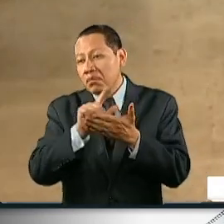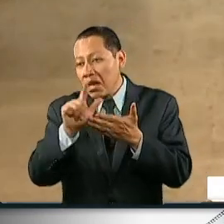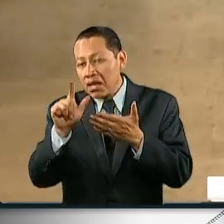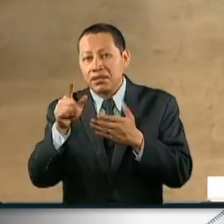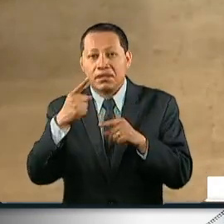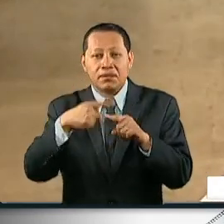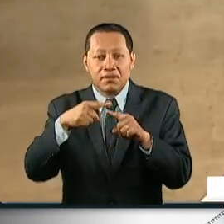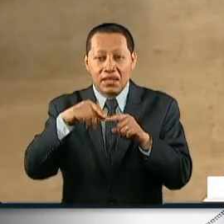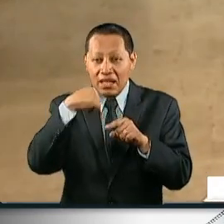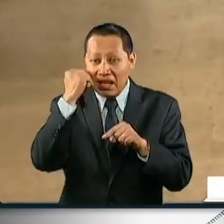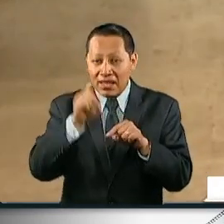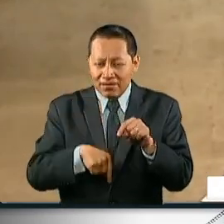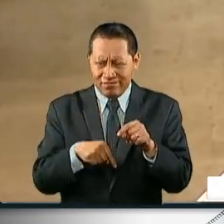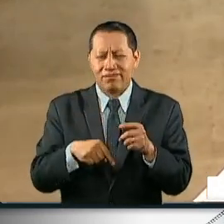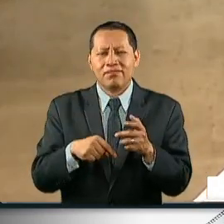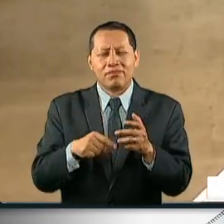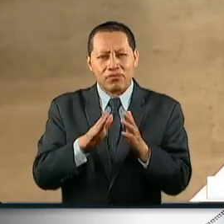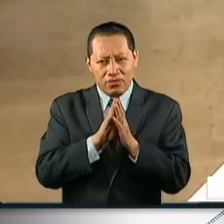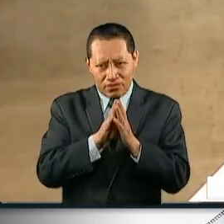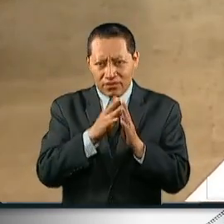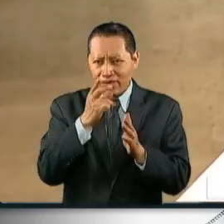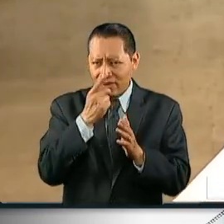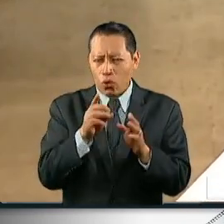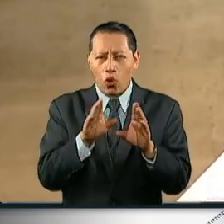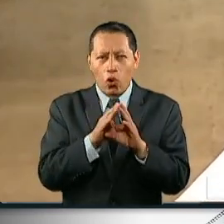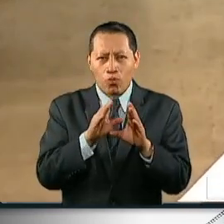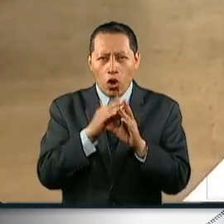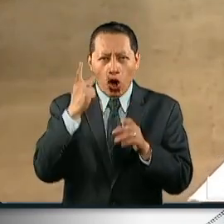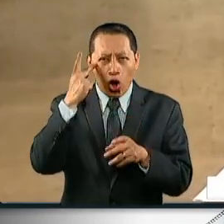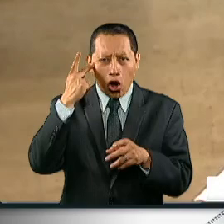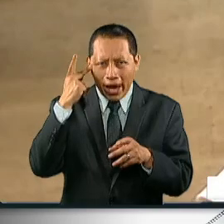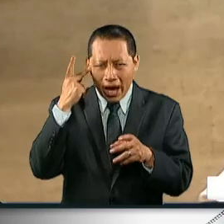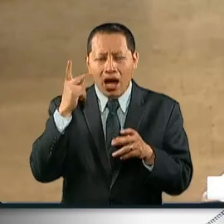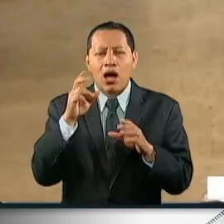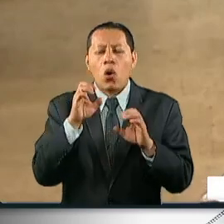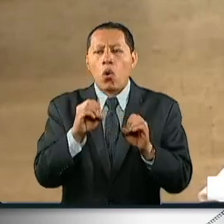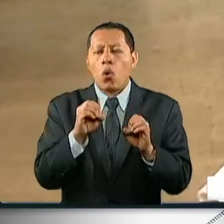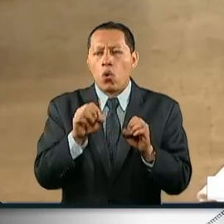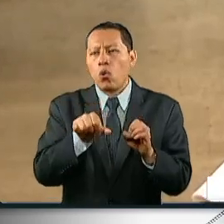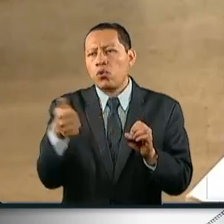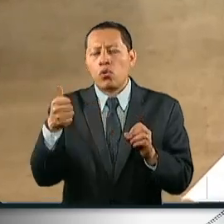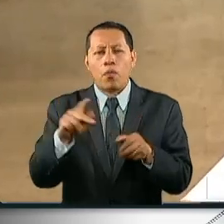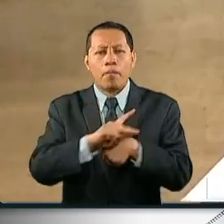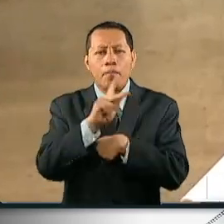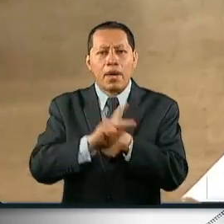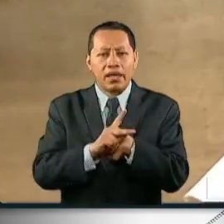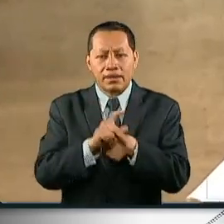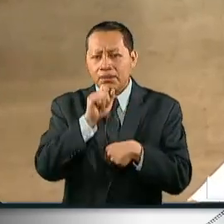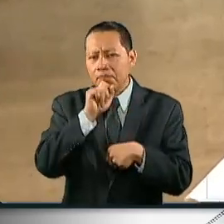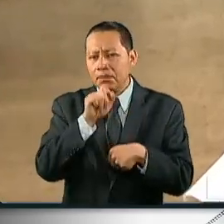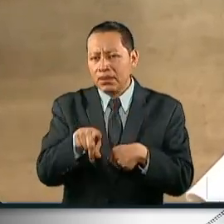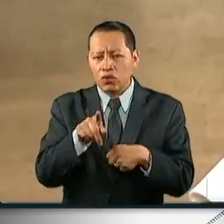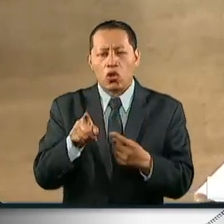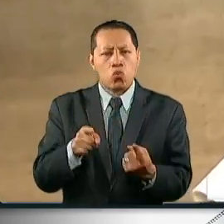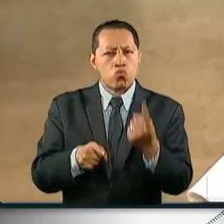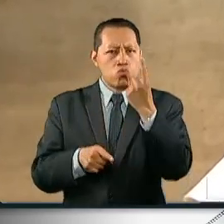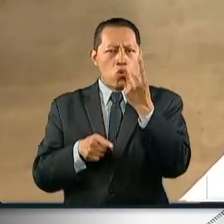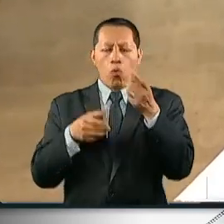nos indiquen si vamos a estar como Corea o si vamos a estar como todos estos países con estos autócratas de un solo poder